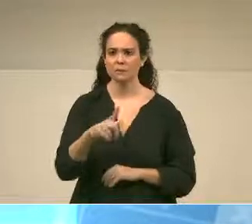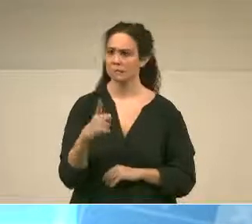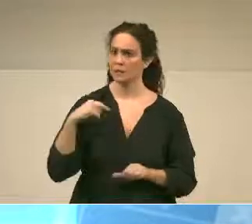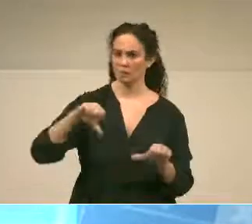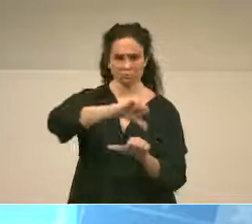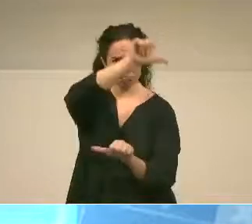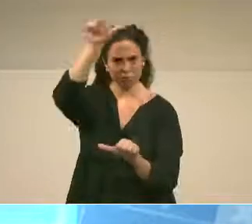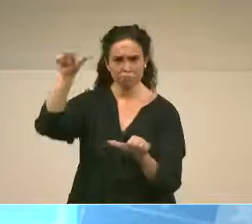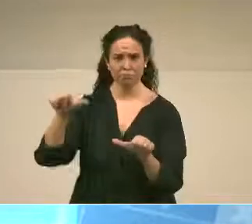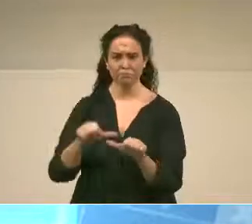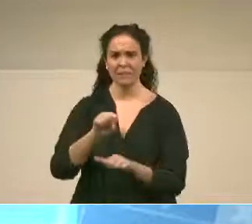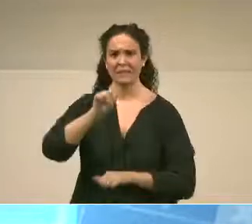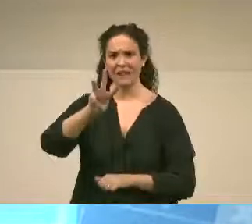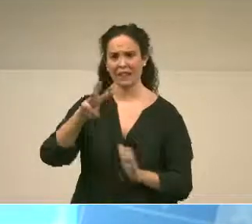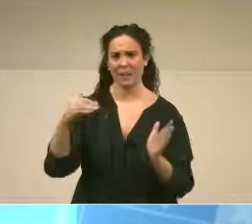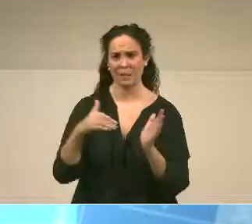ayer se realizaron